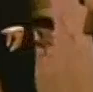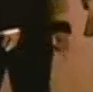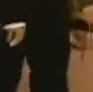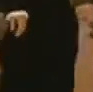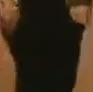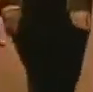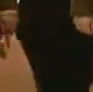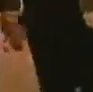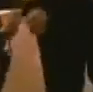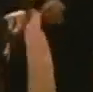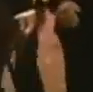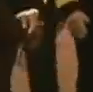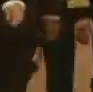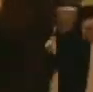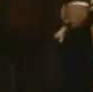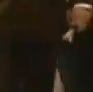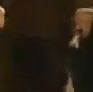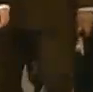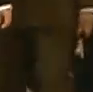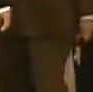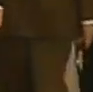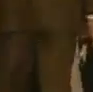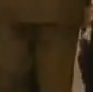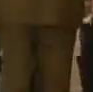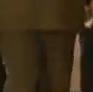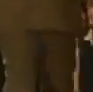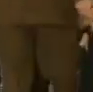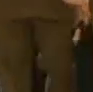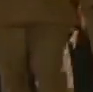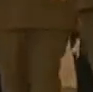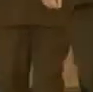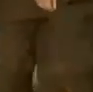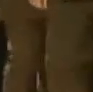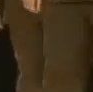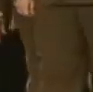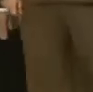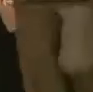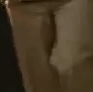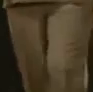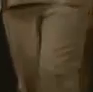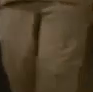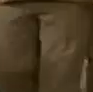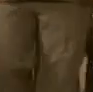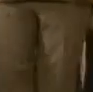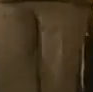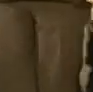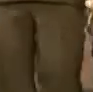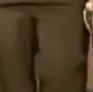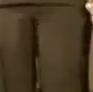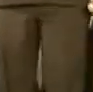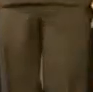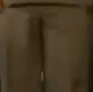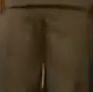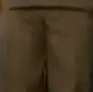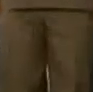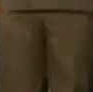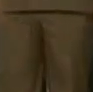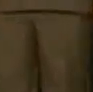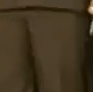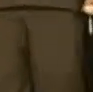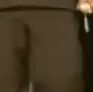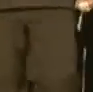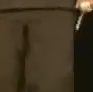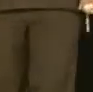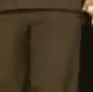del Poder Popular para Defensa. Sesión almirante en jefe, Remigio Ceballos Hichazo, comandante estratégico operacional de la Fuerza